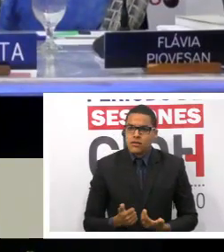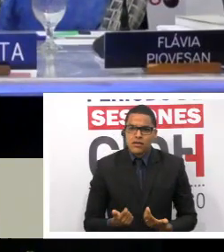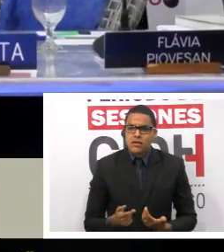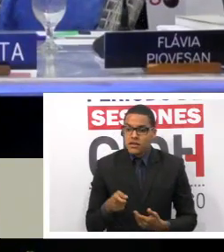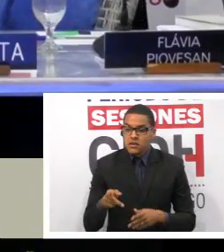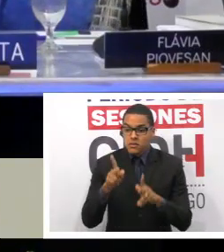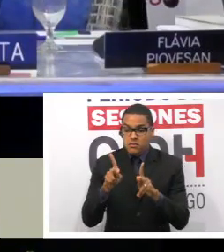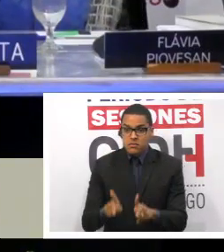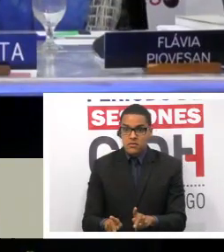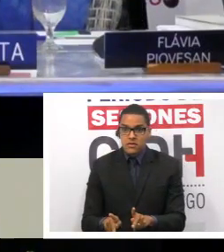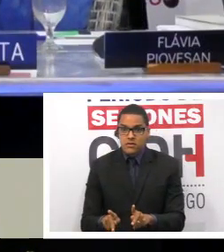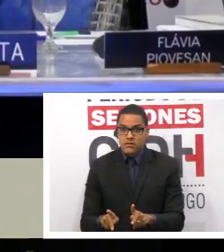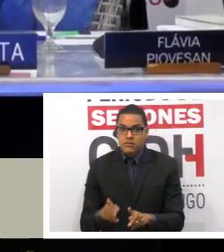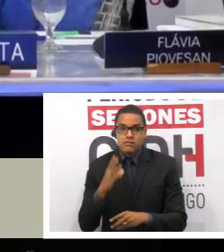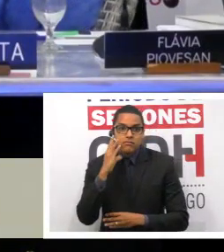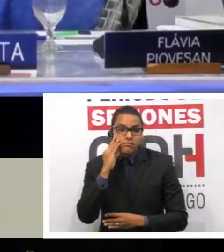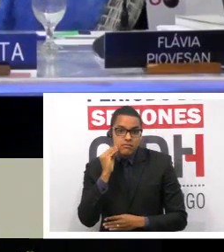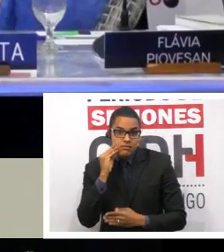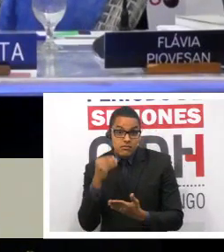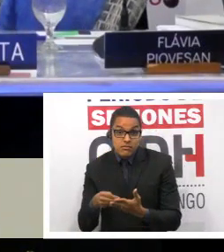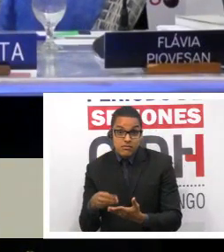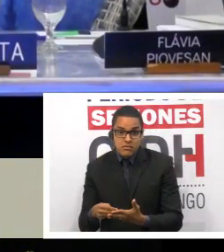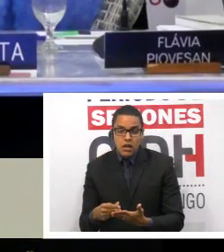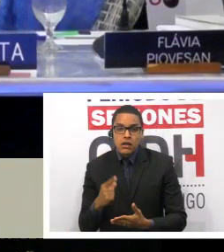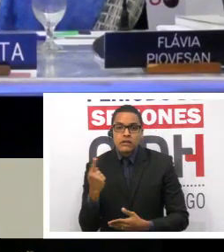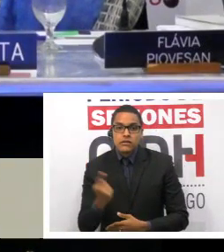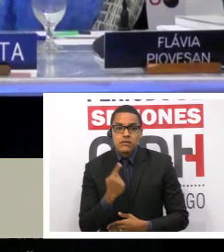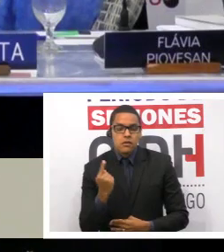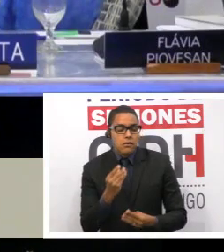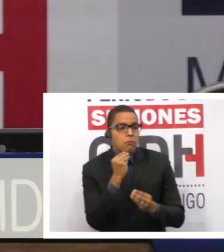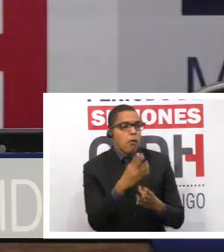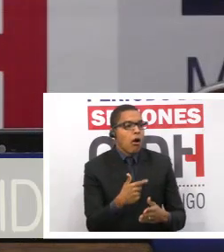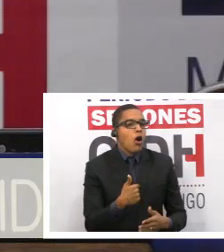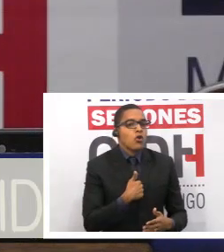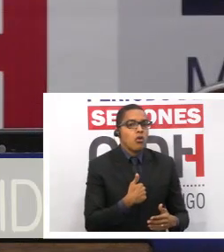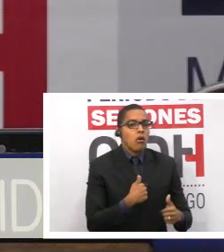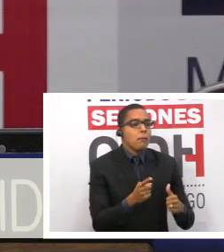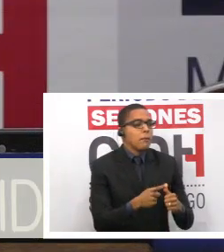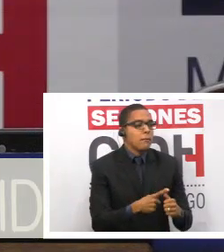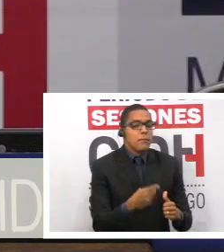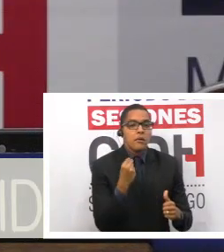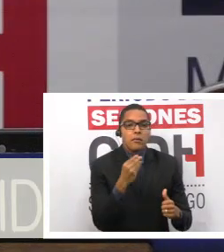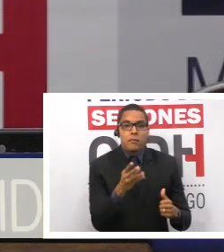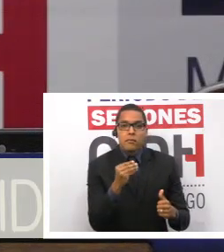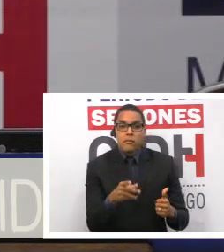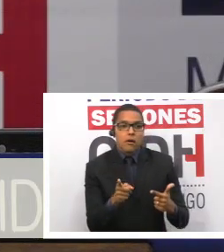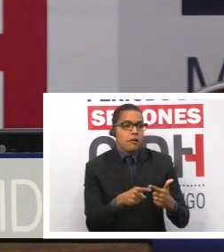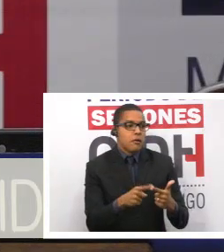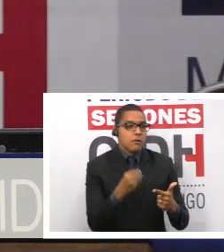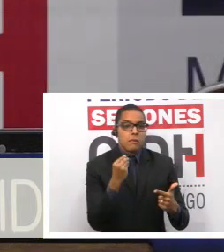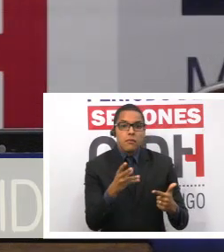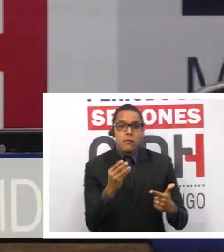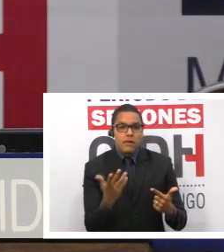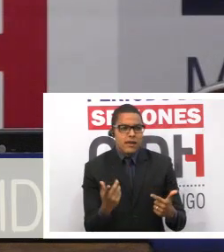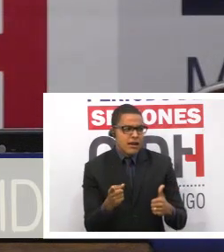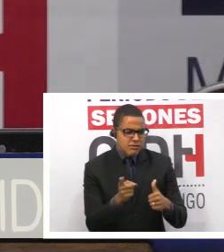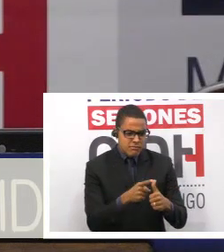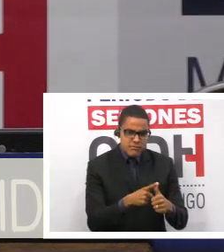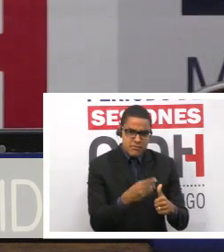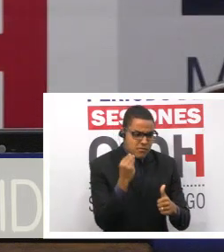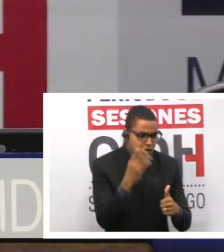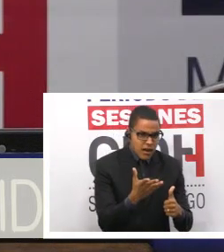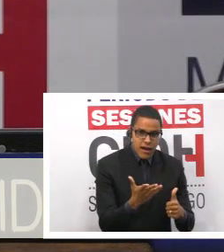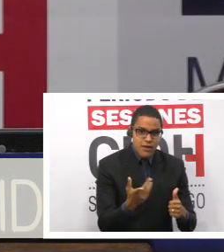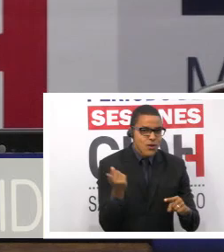me parece artista en el foro de inversiones en presentación